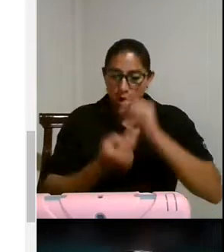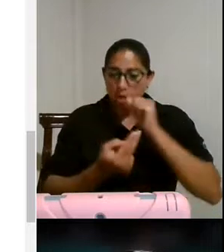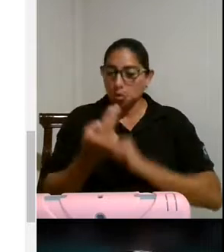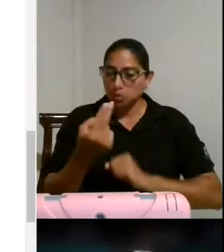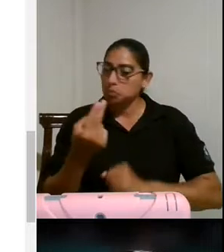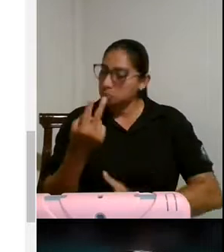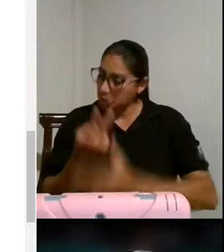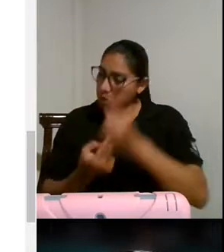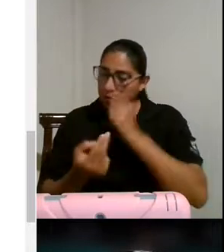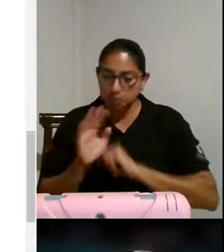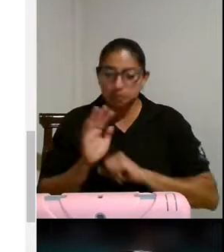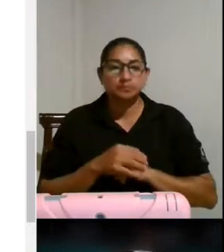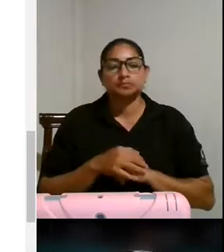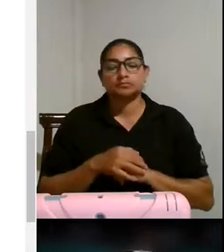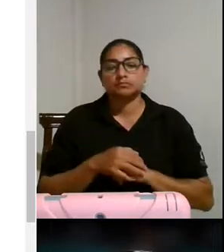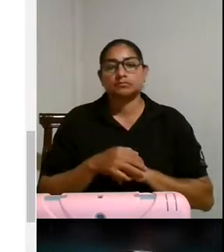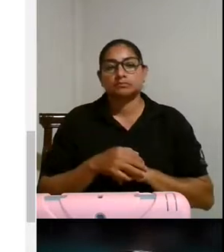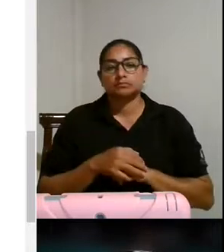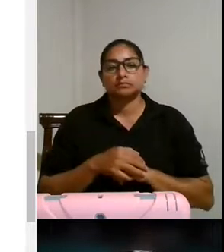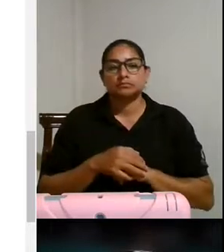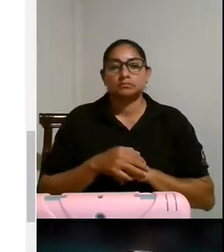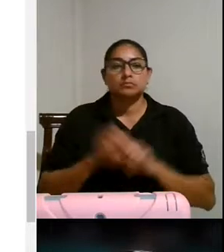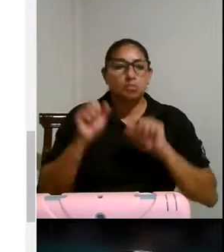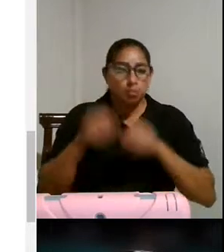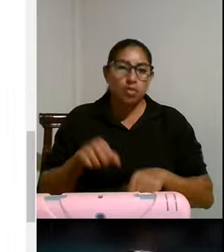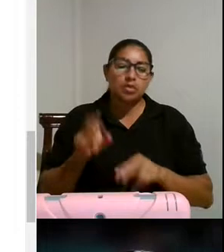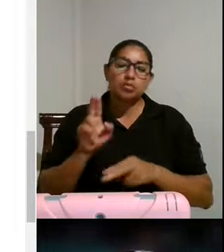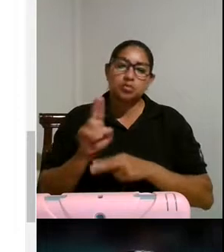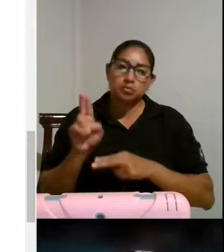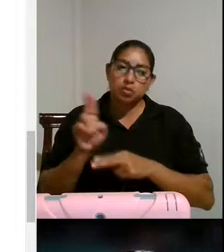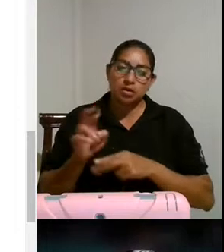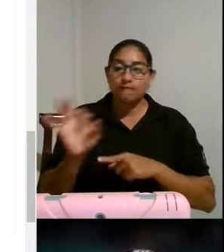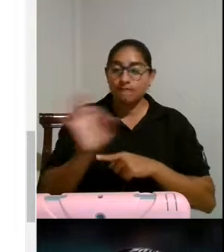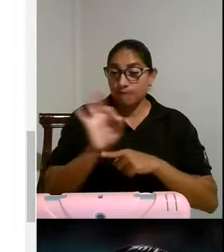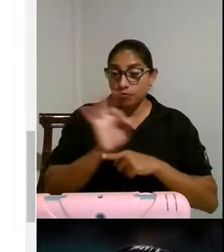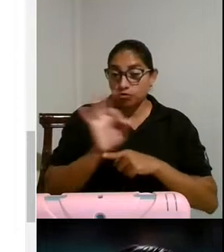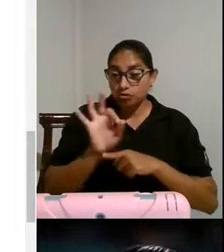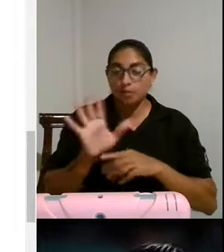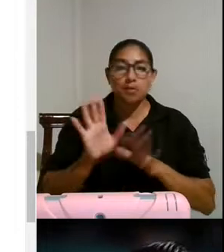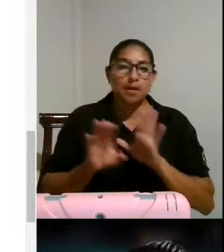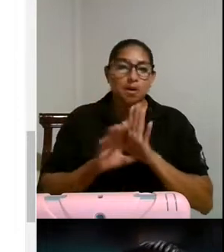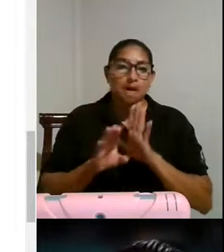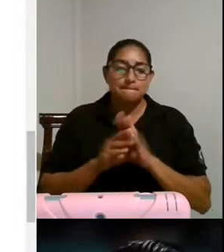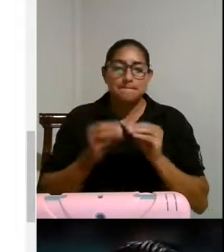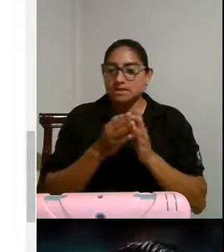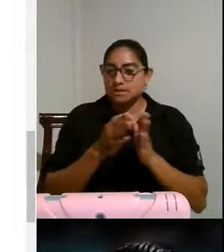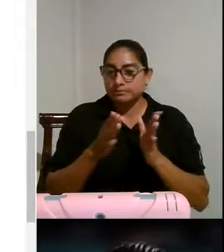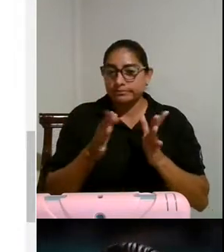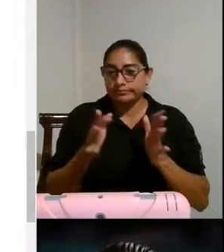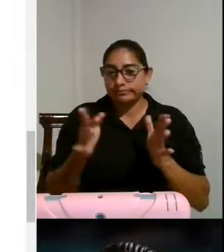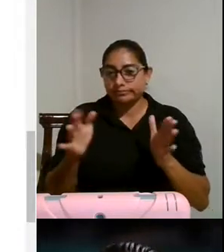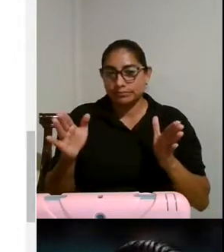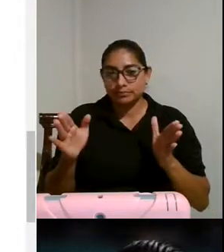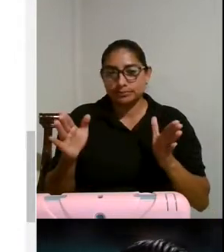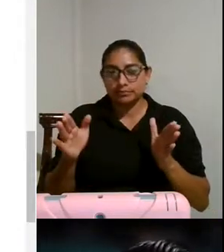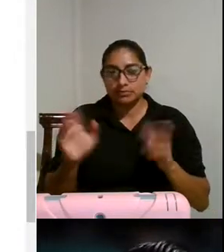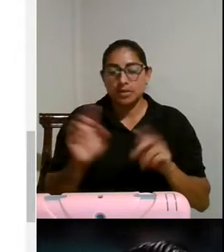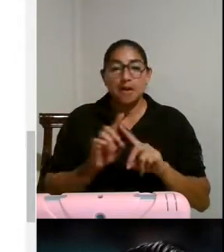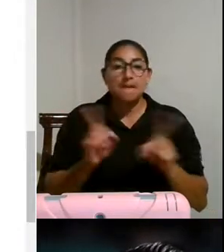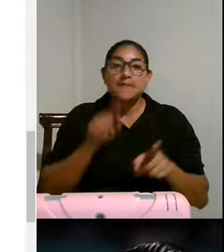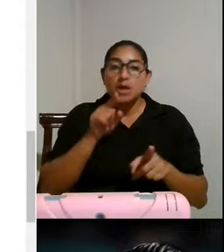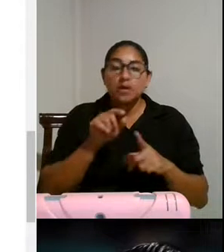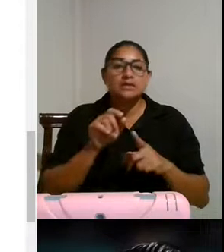No podemos, o sí podríamos poner funciones ahí, digamos, un poquito más extensas, pero este